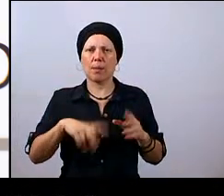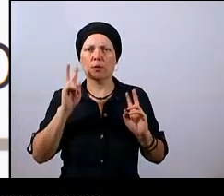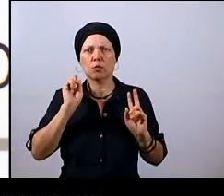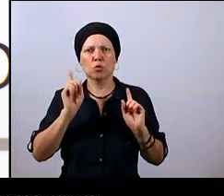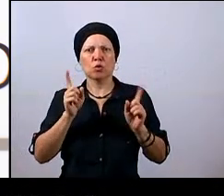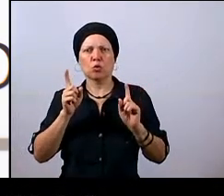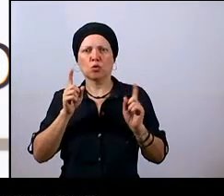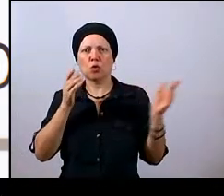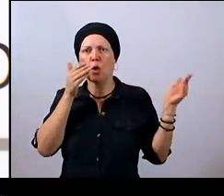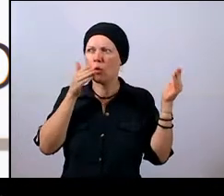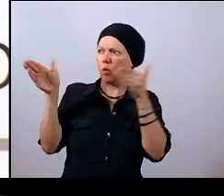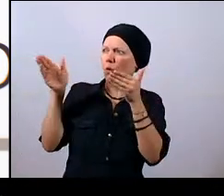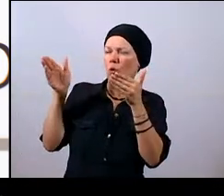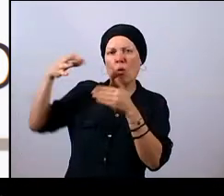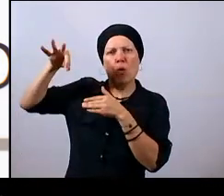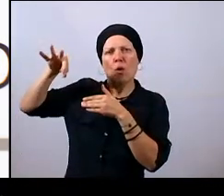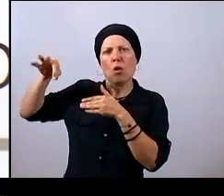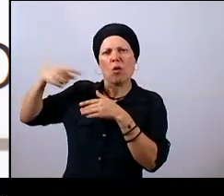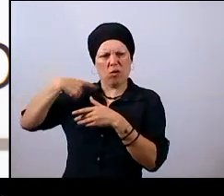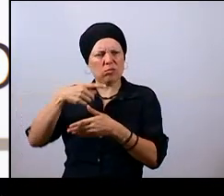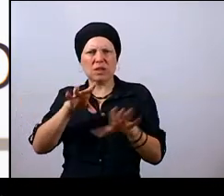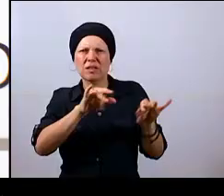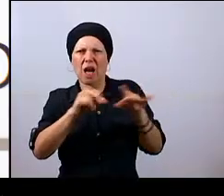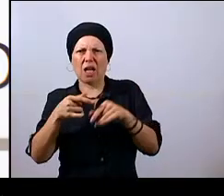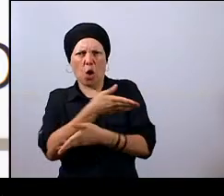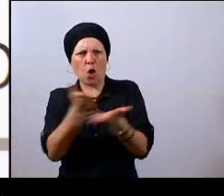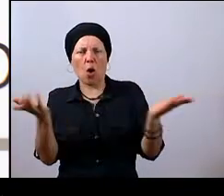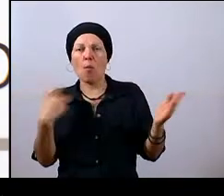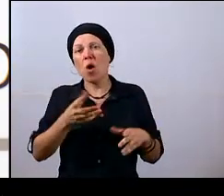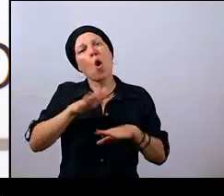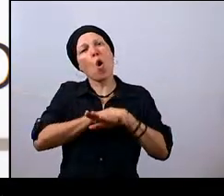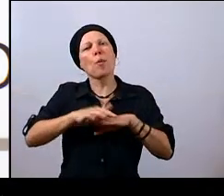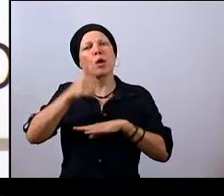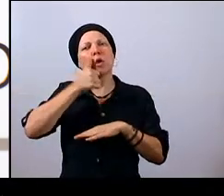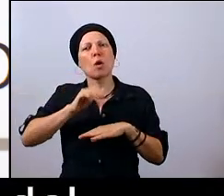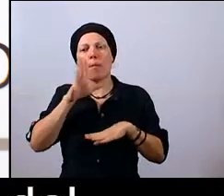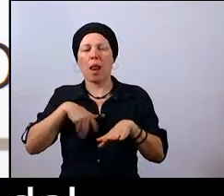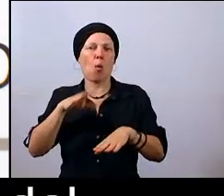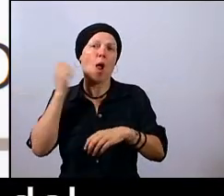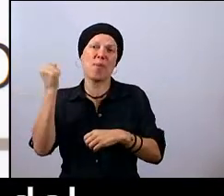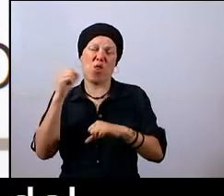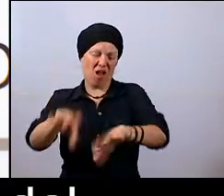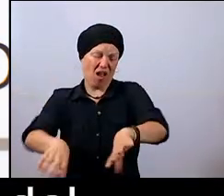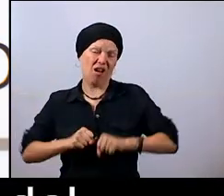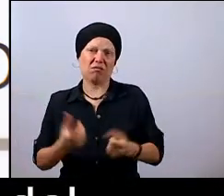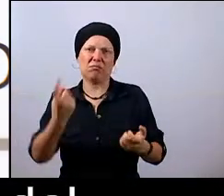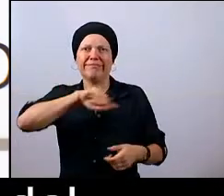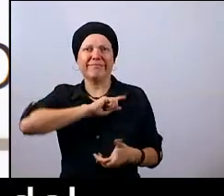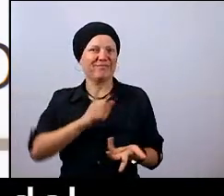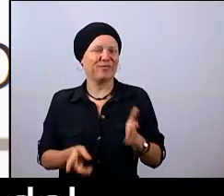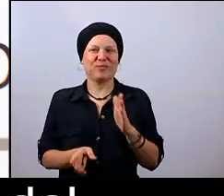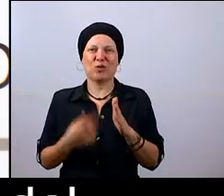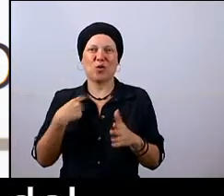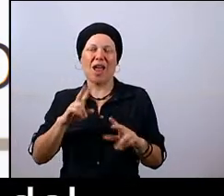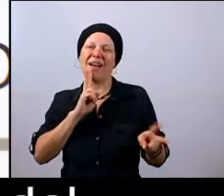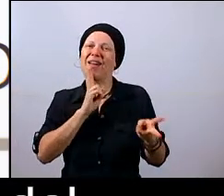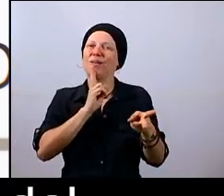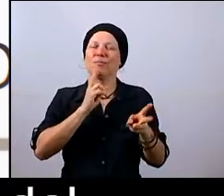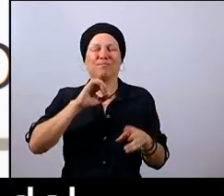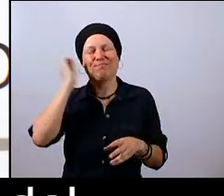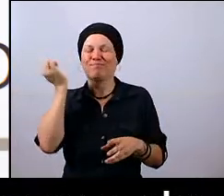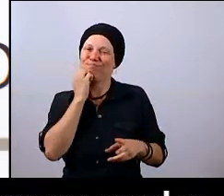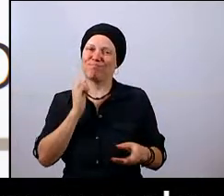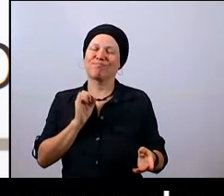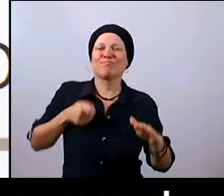solamente para un territorio, que es lo que hace el Gobierno del señor Sánchez por mantenerse en el poder. Nosotros hemos interpuesto un recurso de